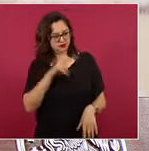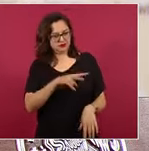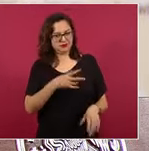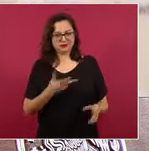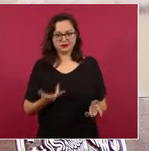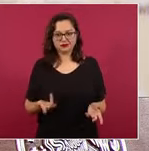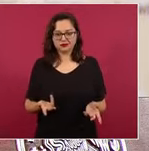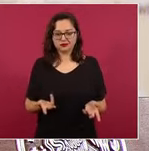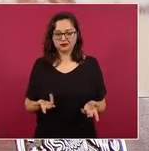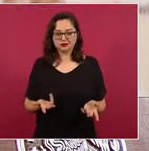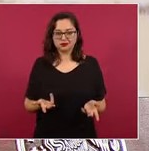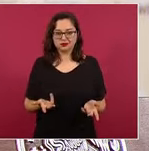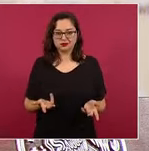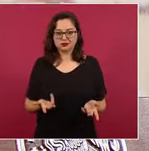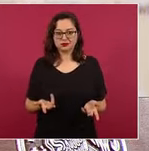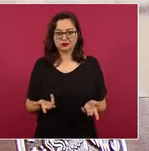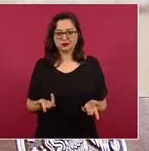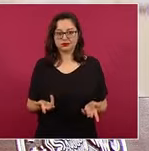Ya